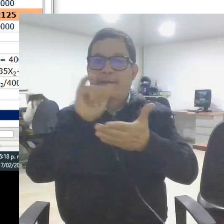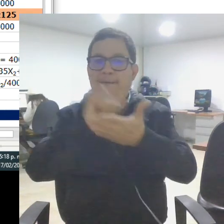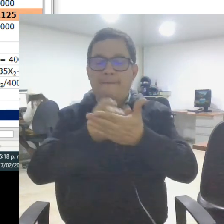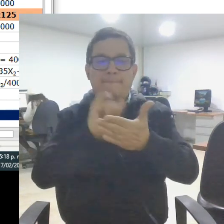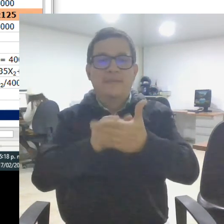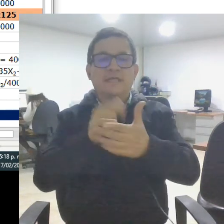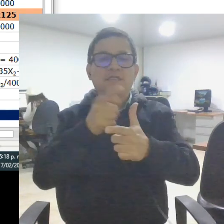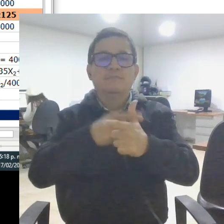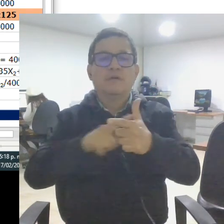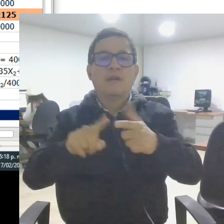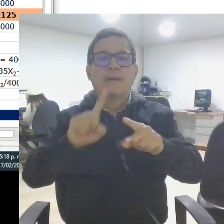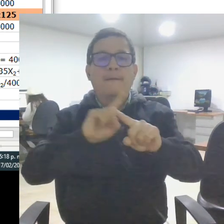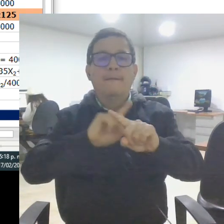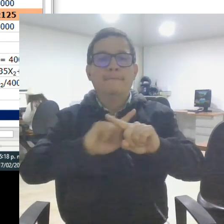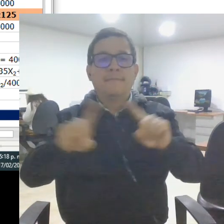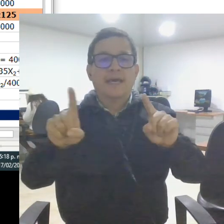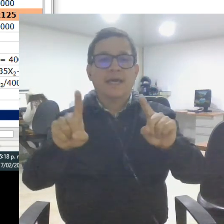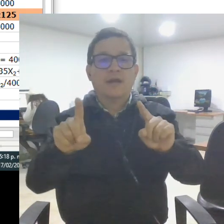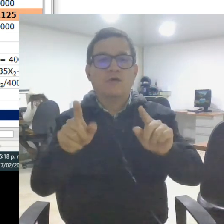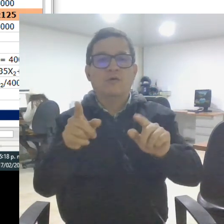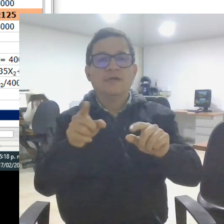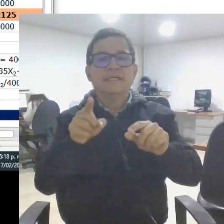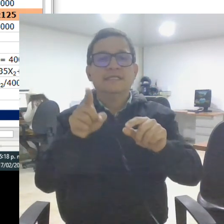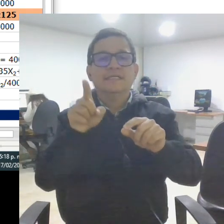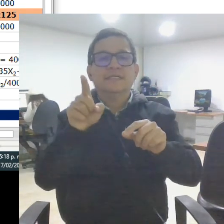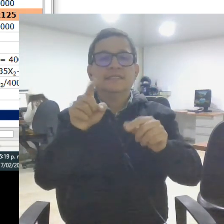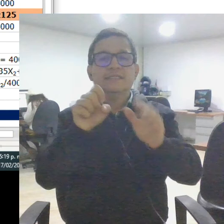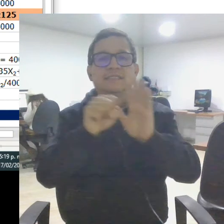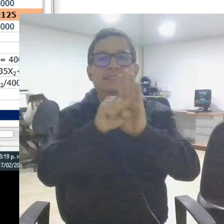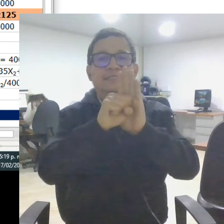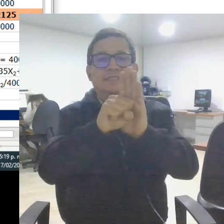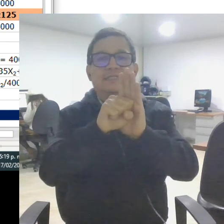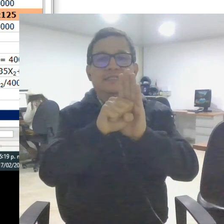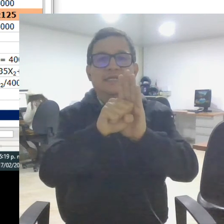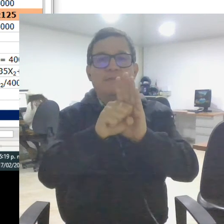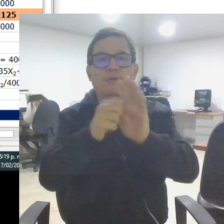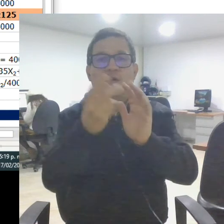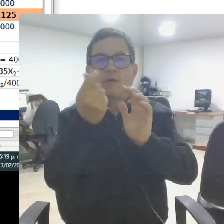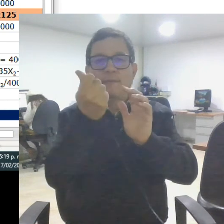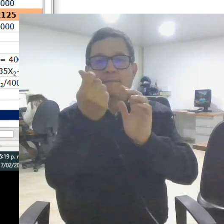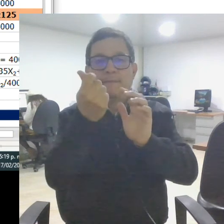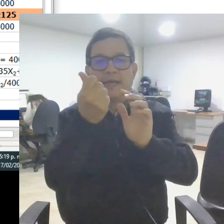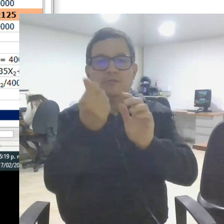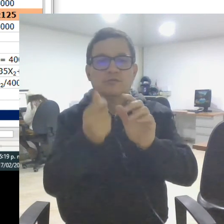pero colocándole el signo pesos para que quede estable la